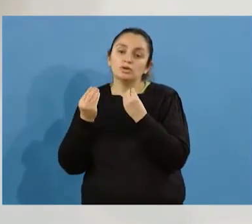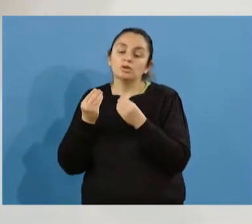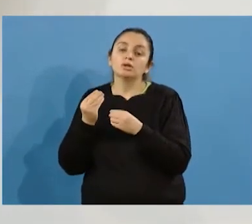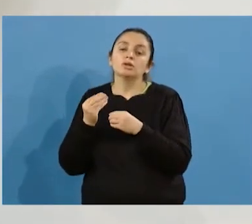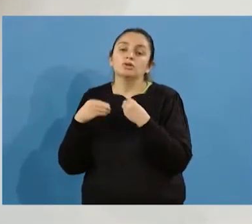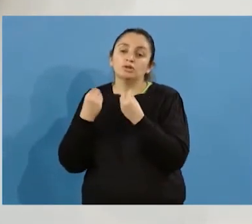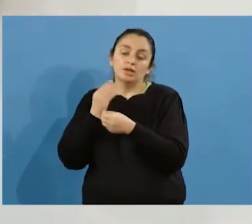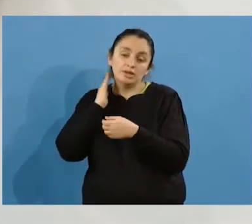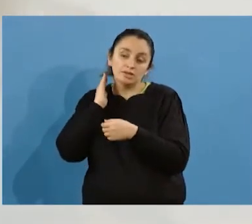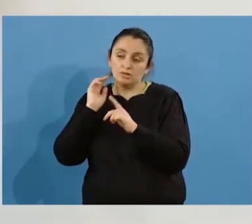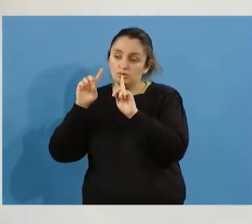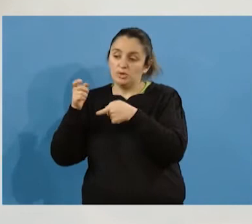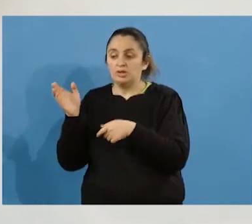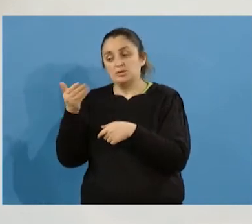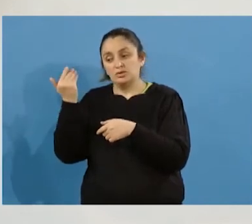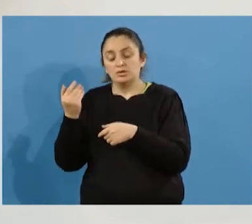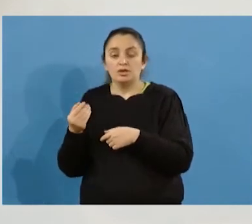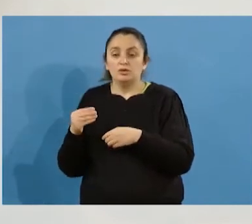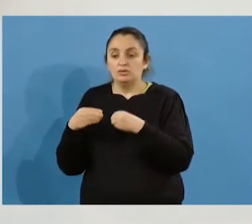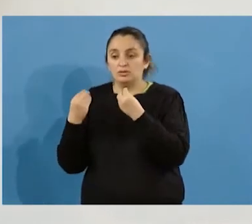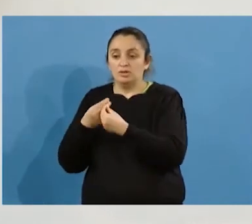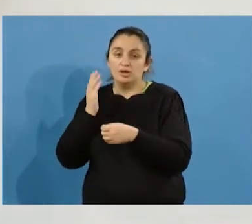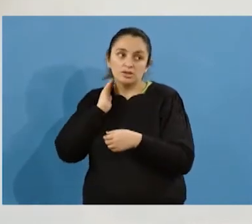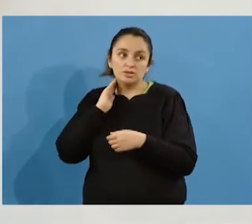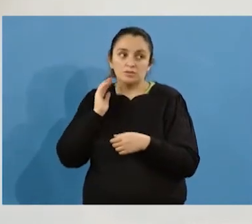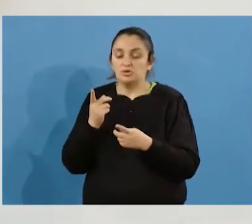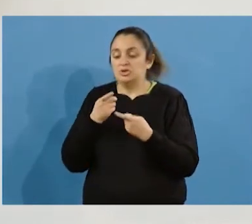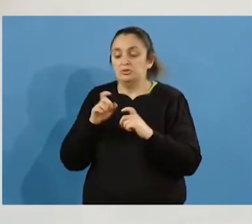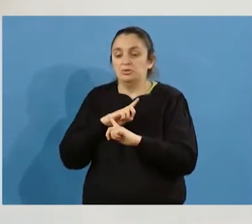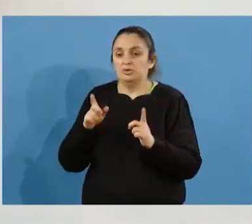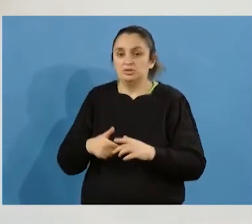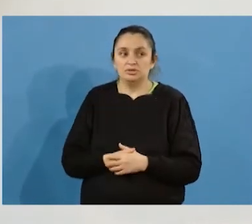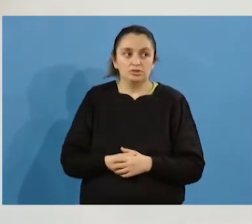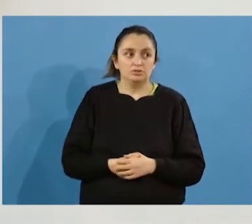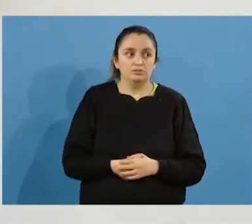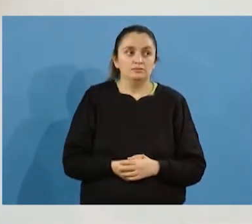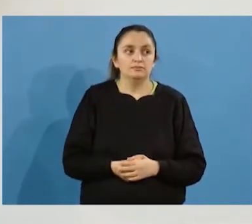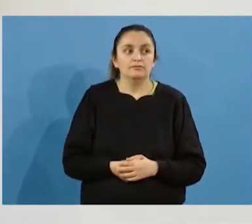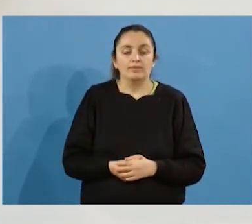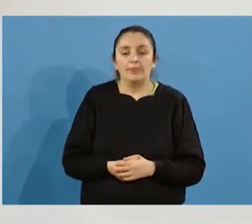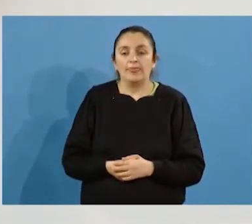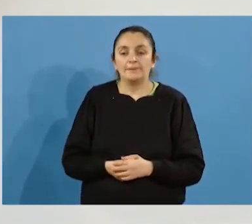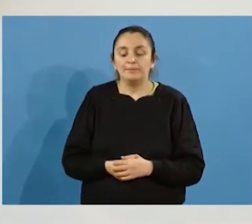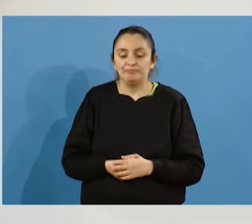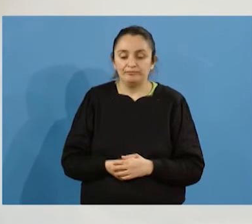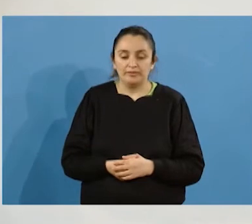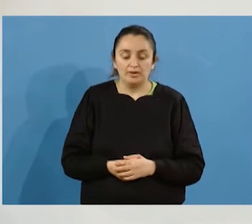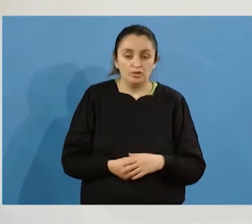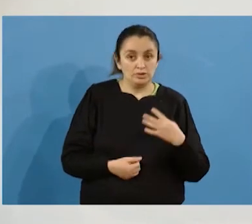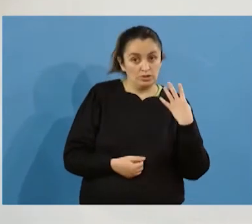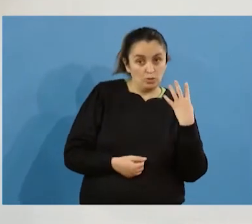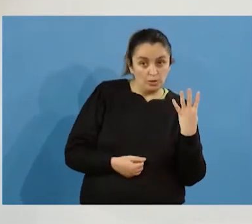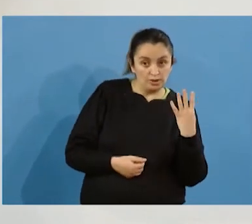sacar el paréntesis porque ya no me hace falta y lo puedo sacar en este caso me va a quedar 4